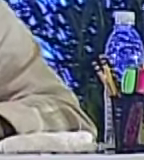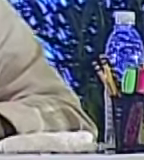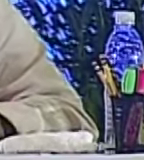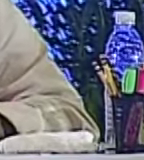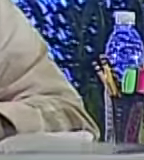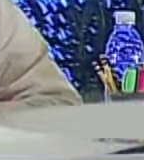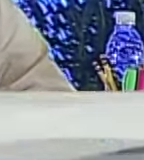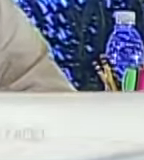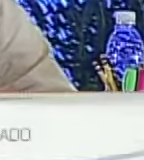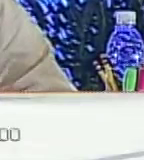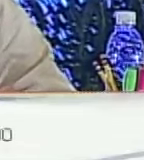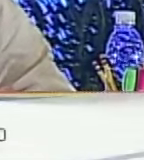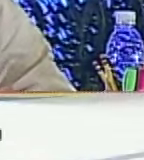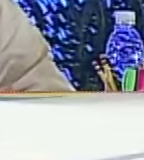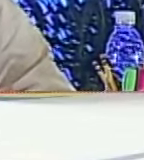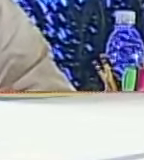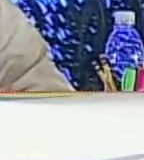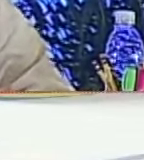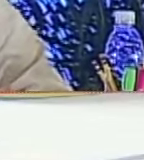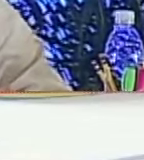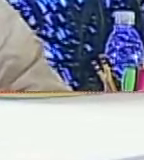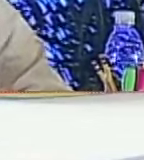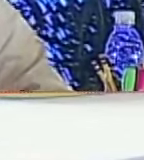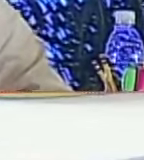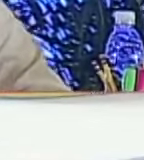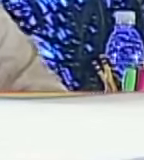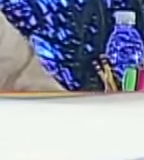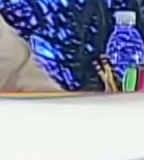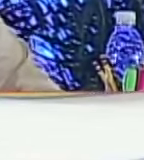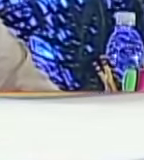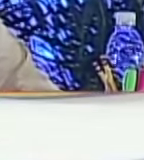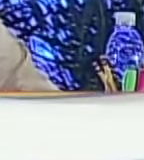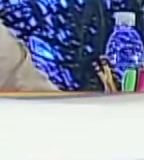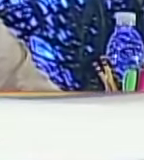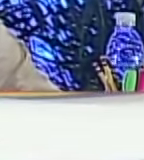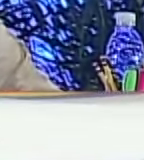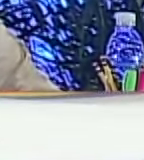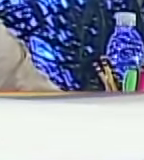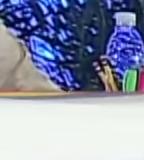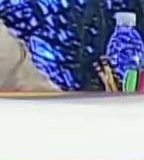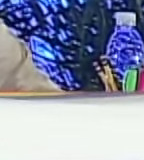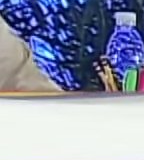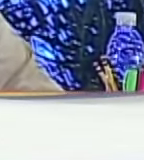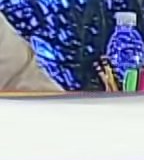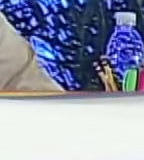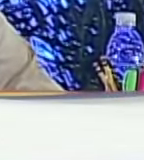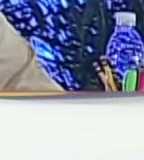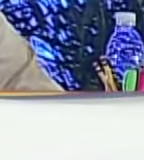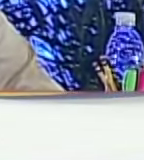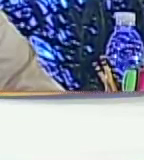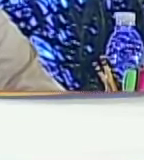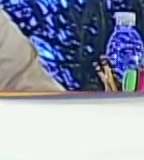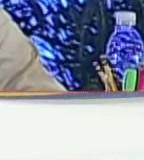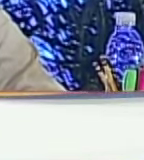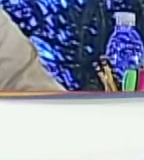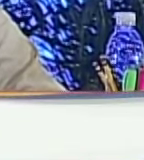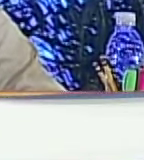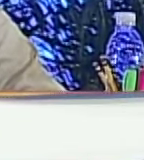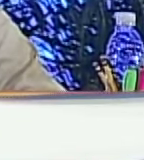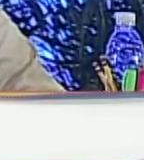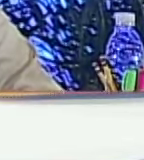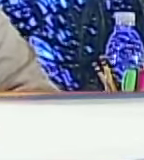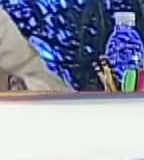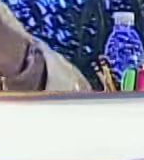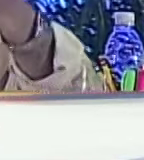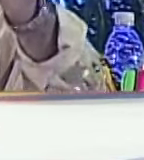Ahora, tomando esa espada, pudiéramos decir, trabajadores de mi patria, trabajadoras de mi